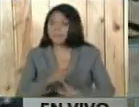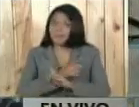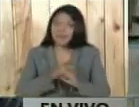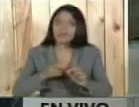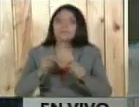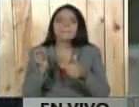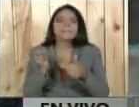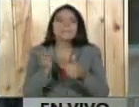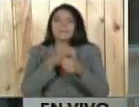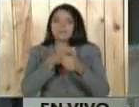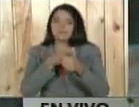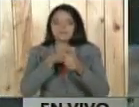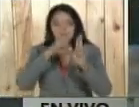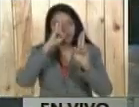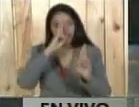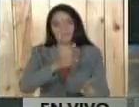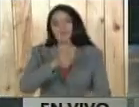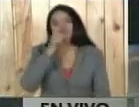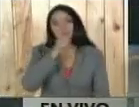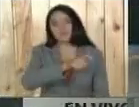nuestro pueblo. Así que